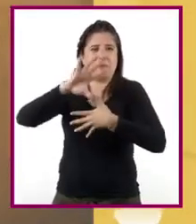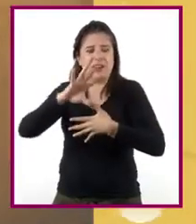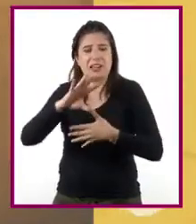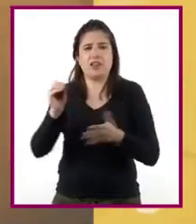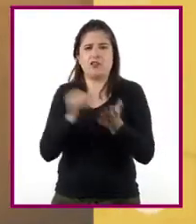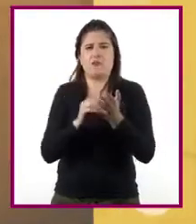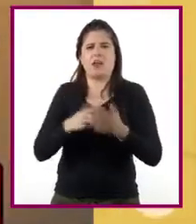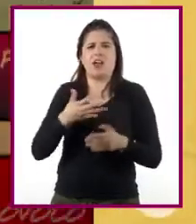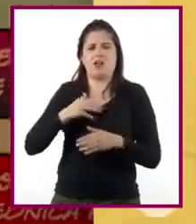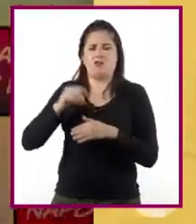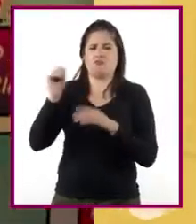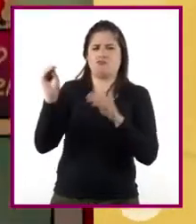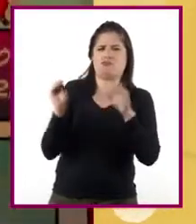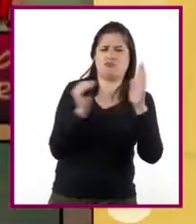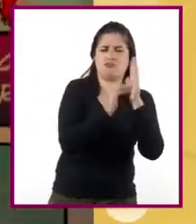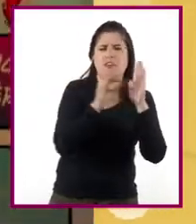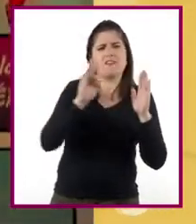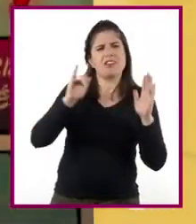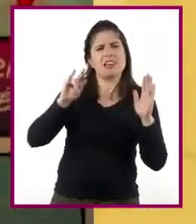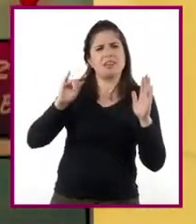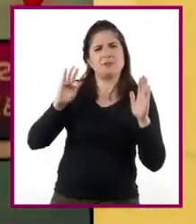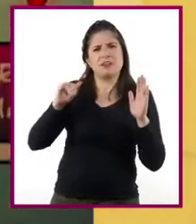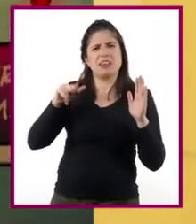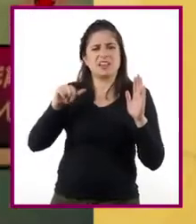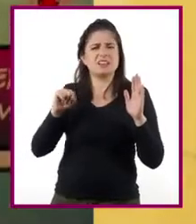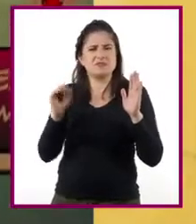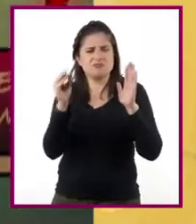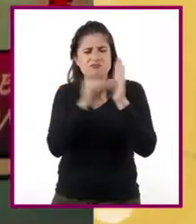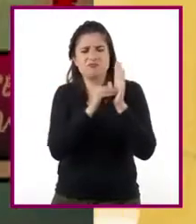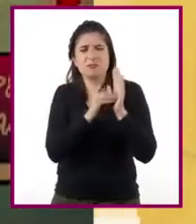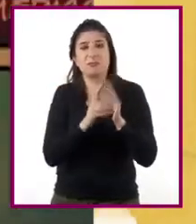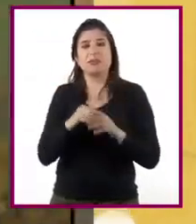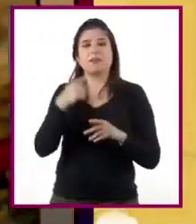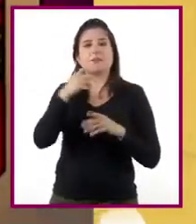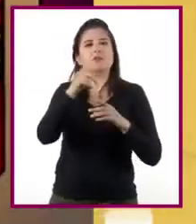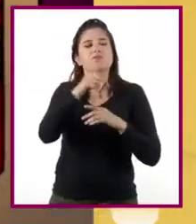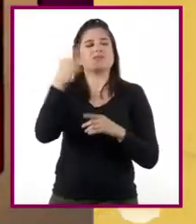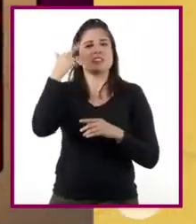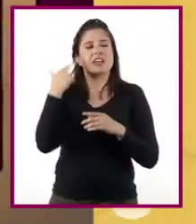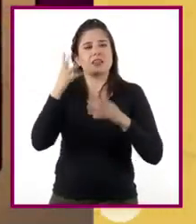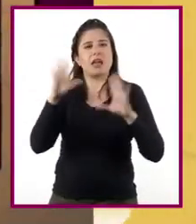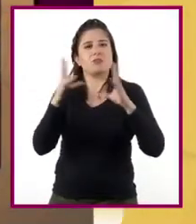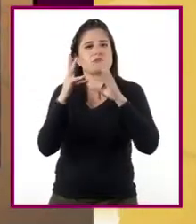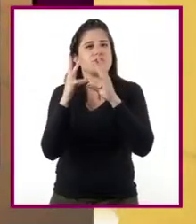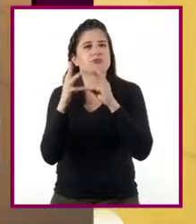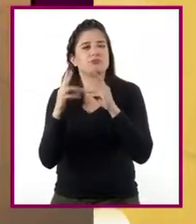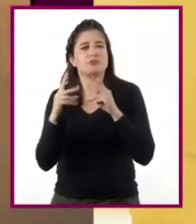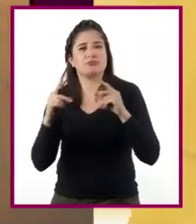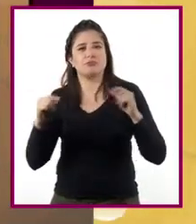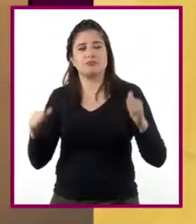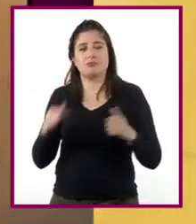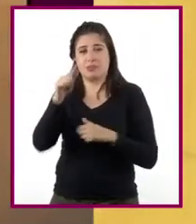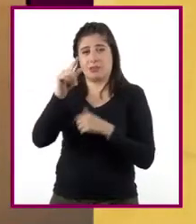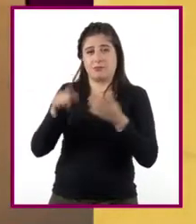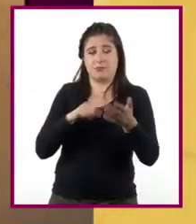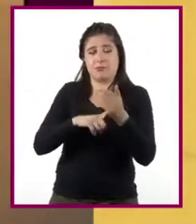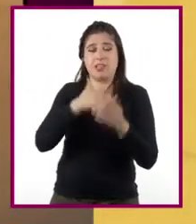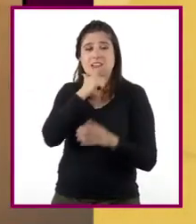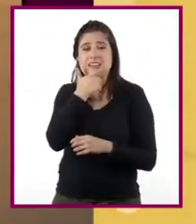conservaba Filipinas. Sin embargo, el antiguo esplendor de la corona se desvanecía. Las tres guerras contra Inglaterra sucedidas